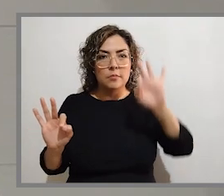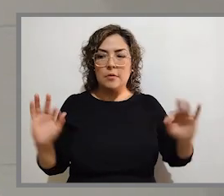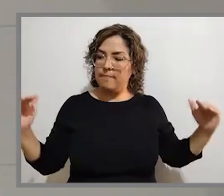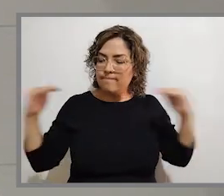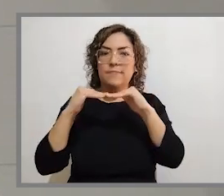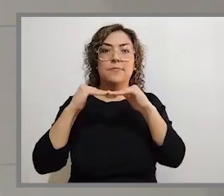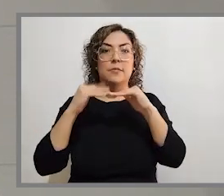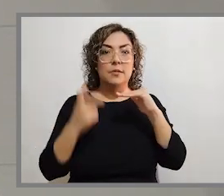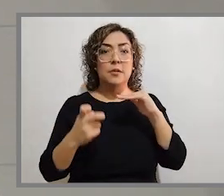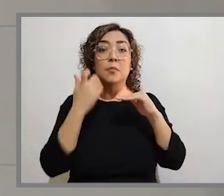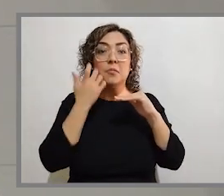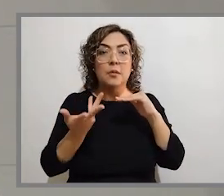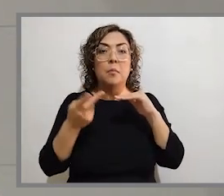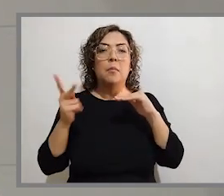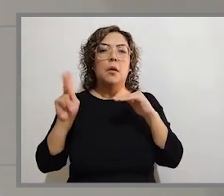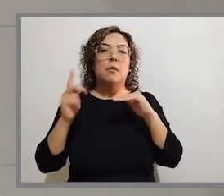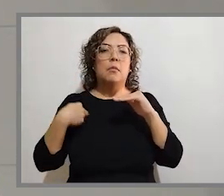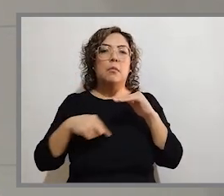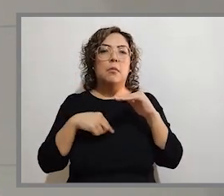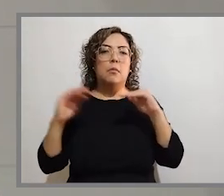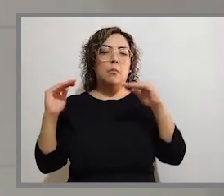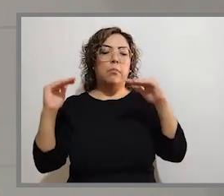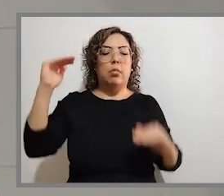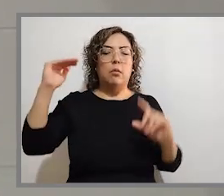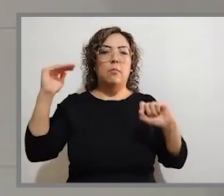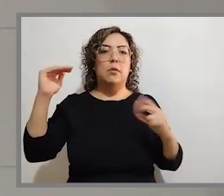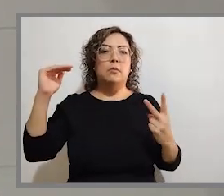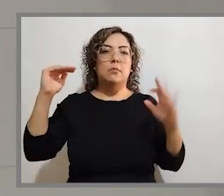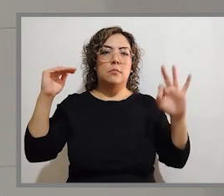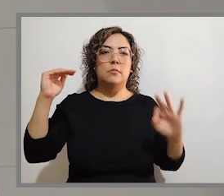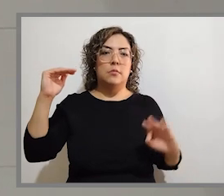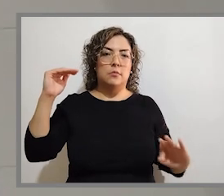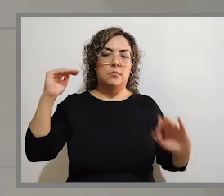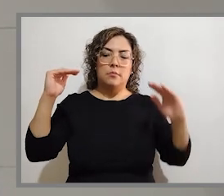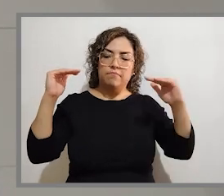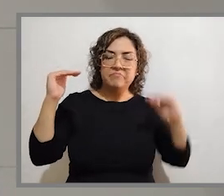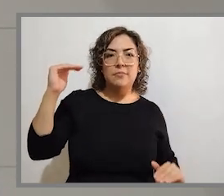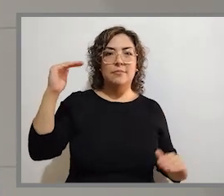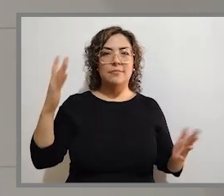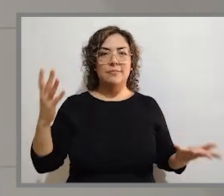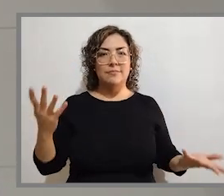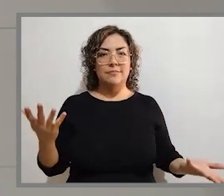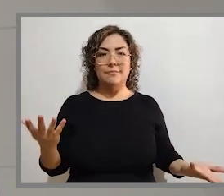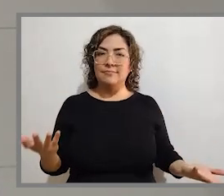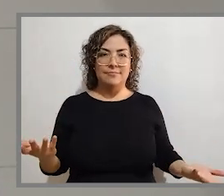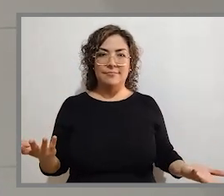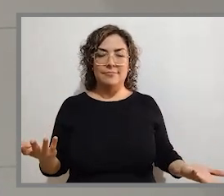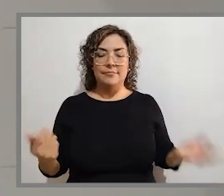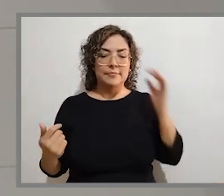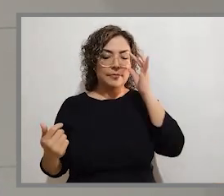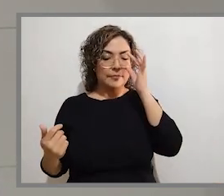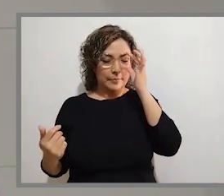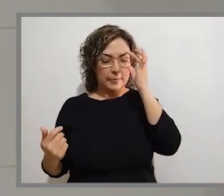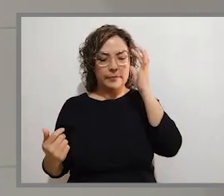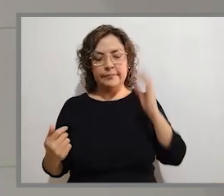capacitadas para política, lo propusimos en la Ciudad de México, era quitarles a los partidos un 3%